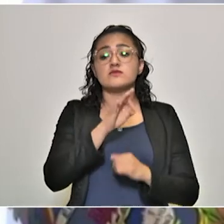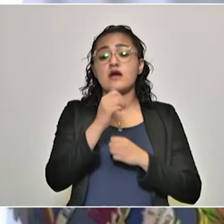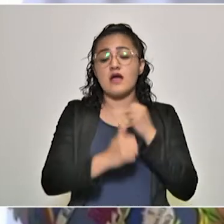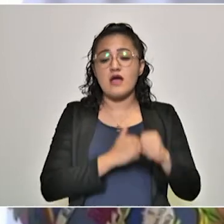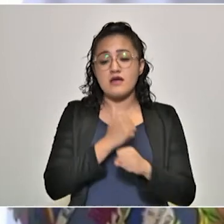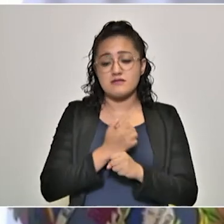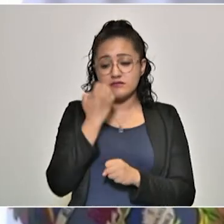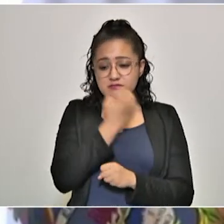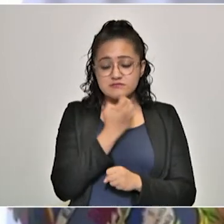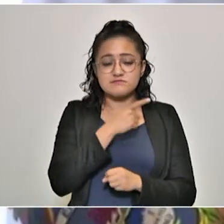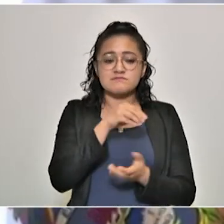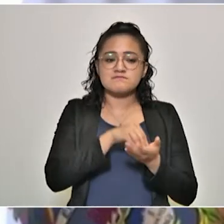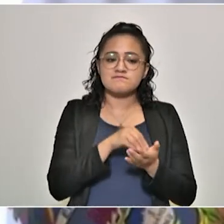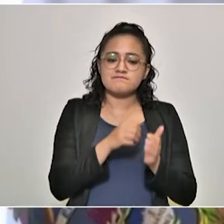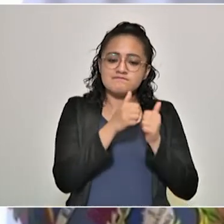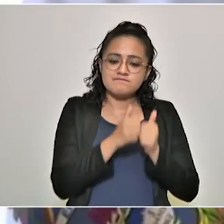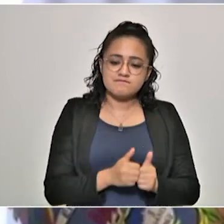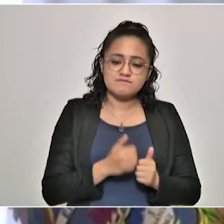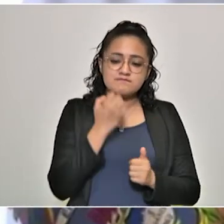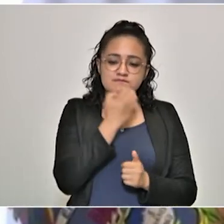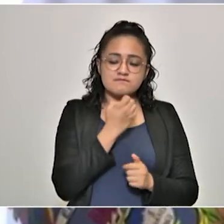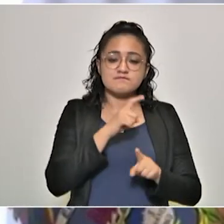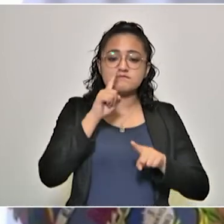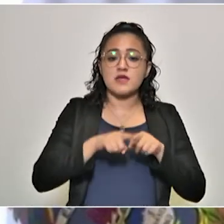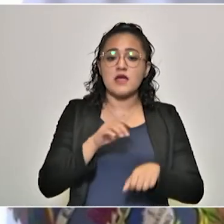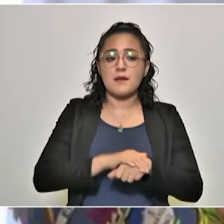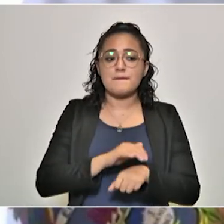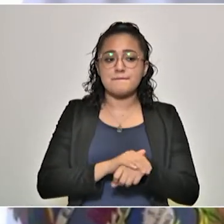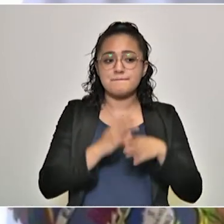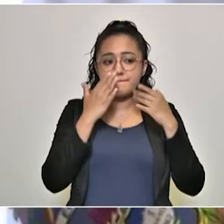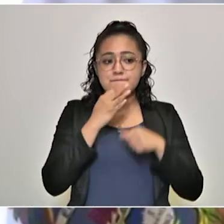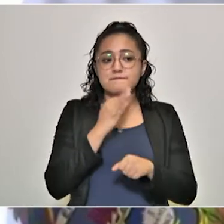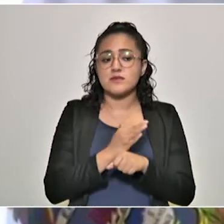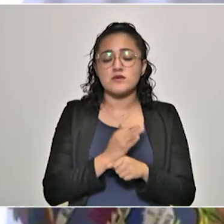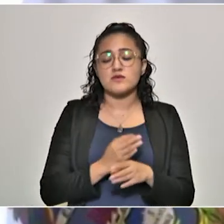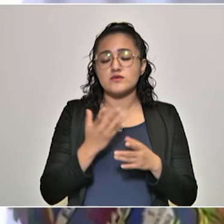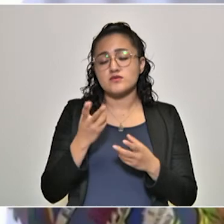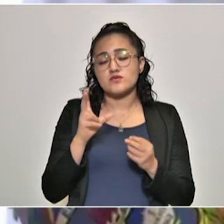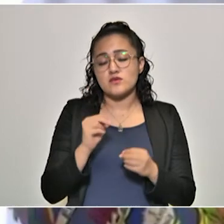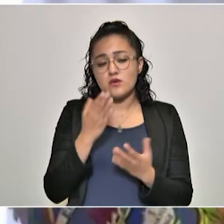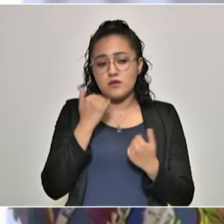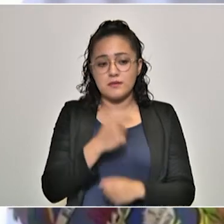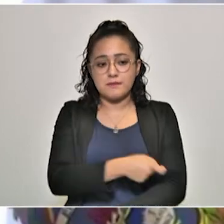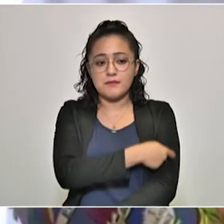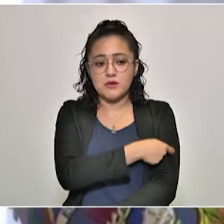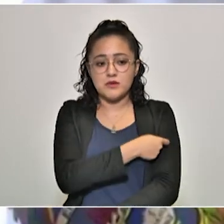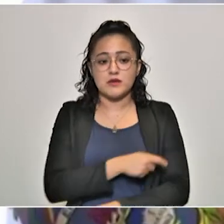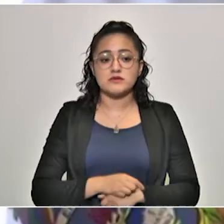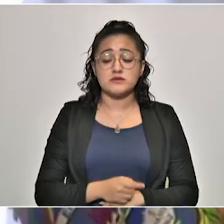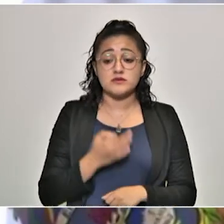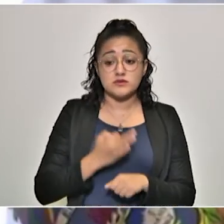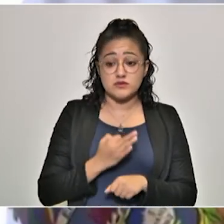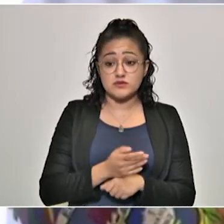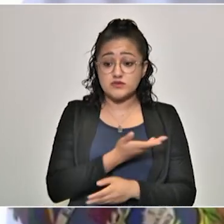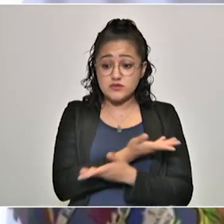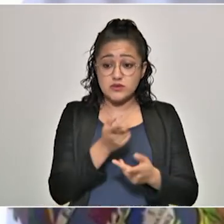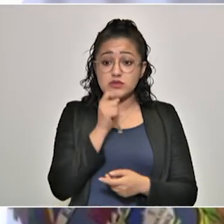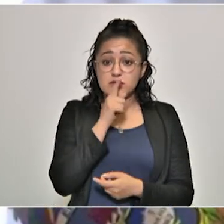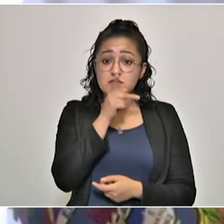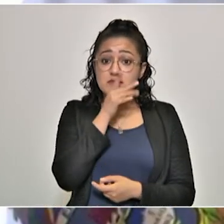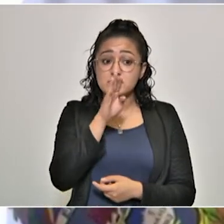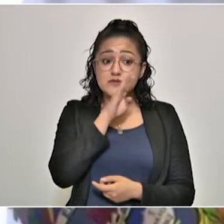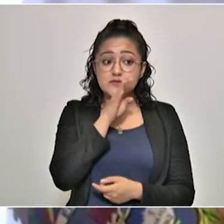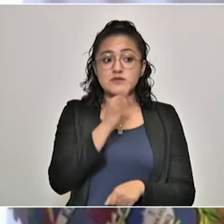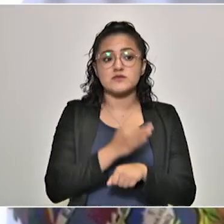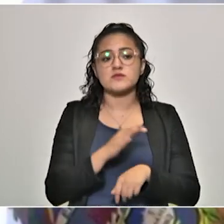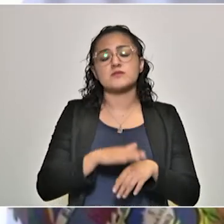escolar y se mantuvieron lejos de sus amigos y que hoy no han sido vacunados. A ustedes y a sus padres